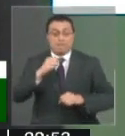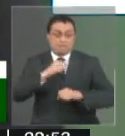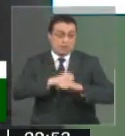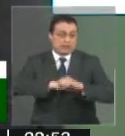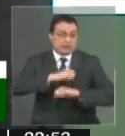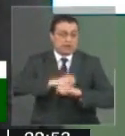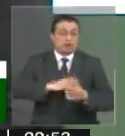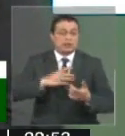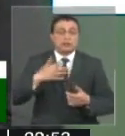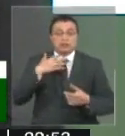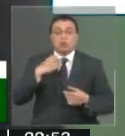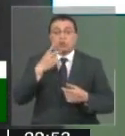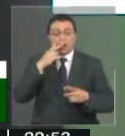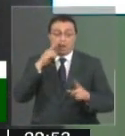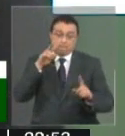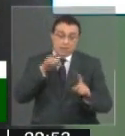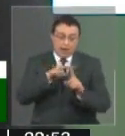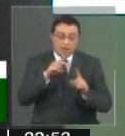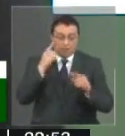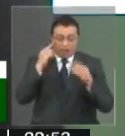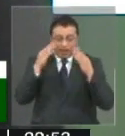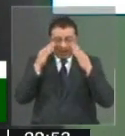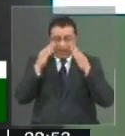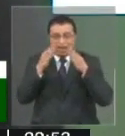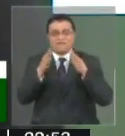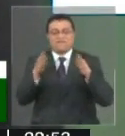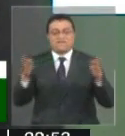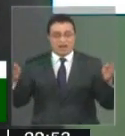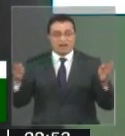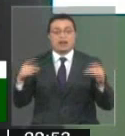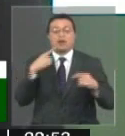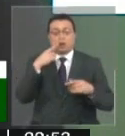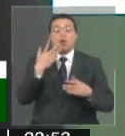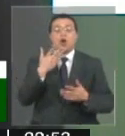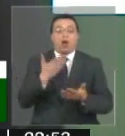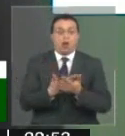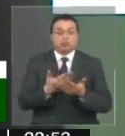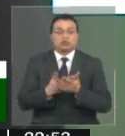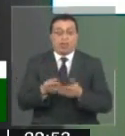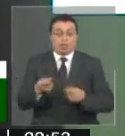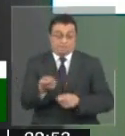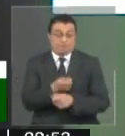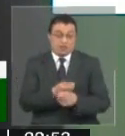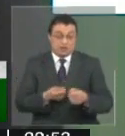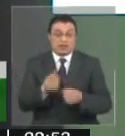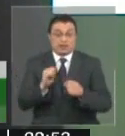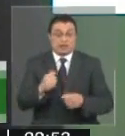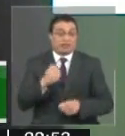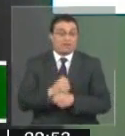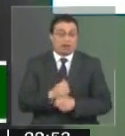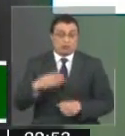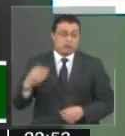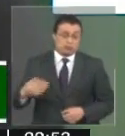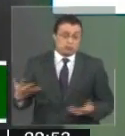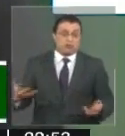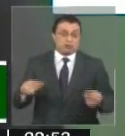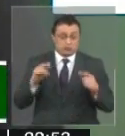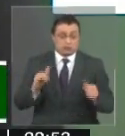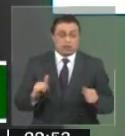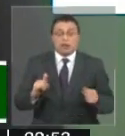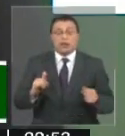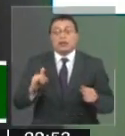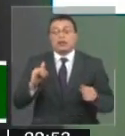que tienes una mirada un poquito más abierta, es una oportunidad de business, de trabajo impresionante. Y no